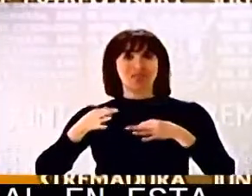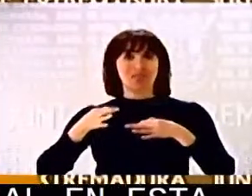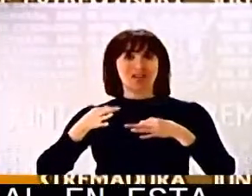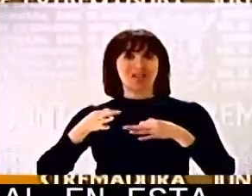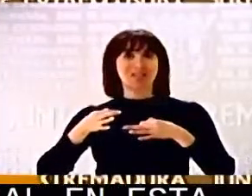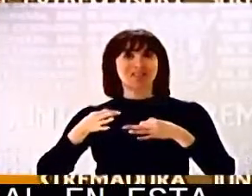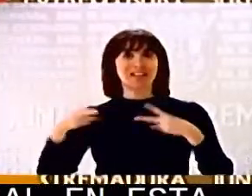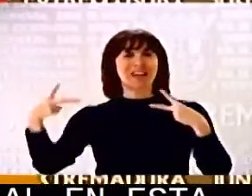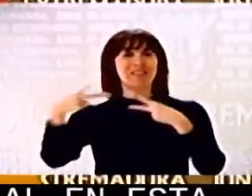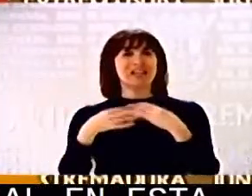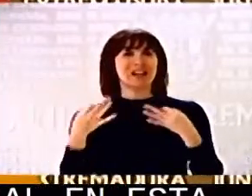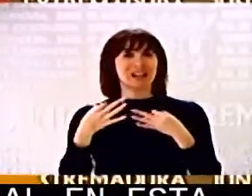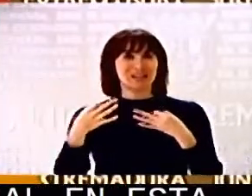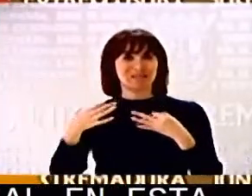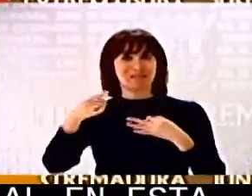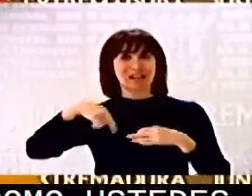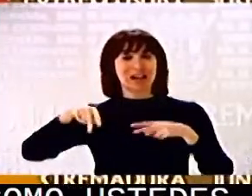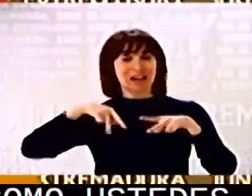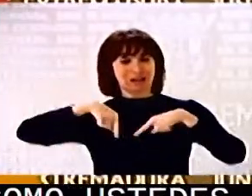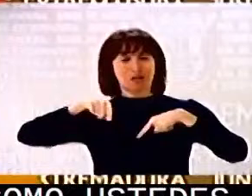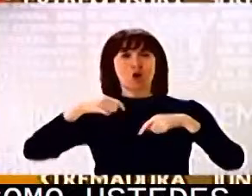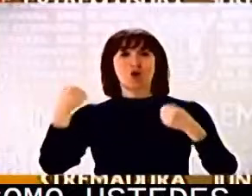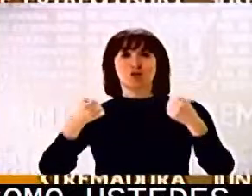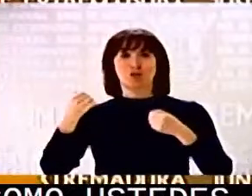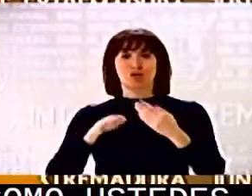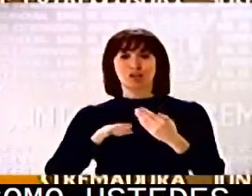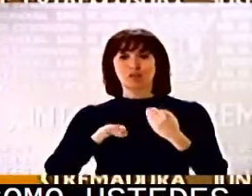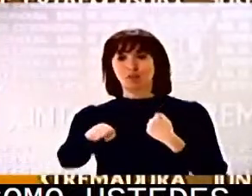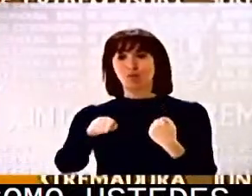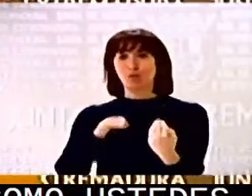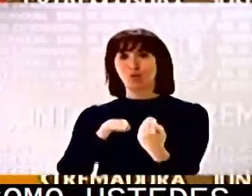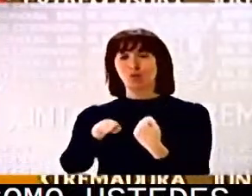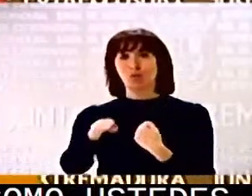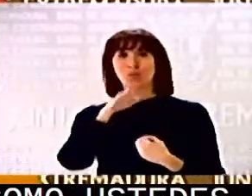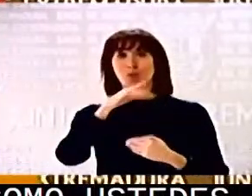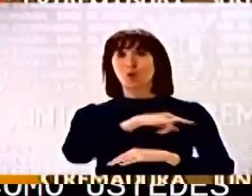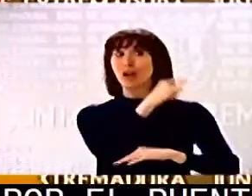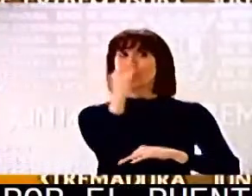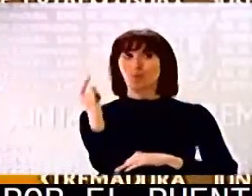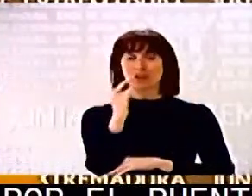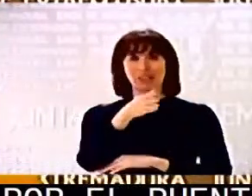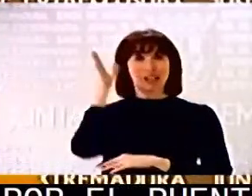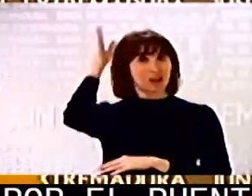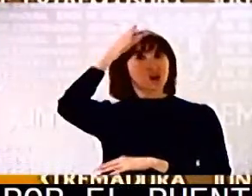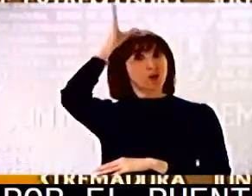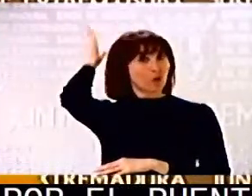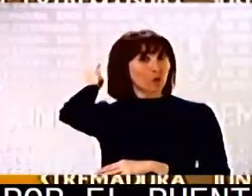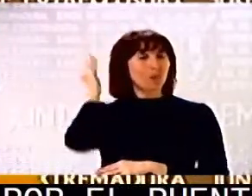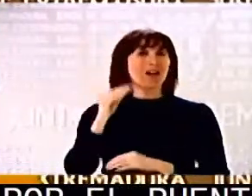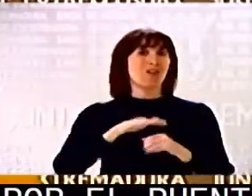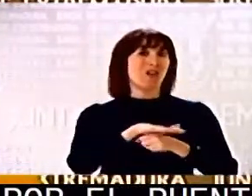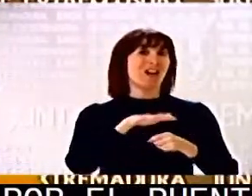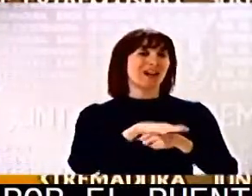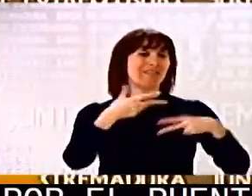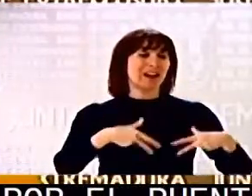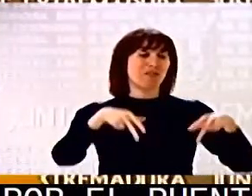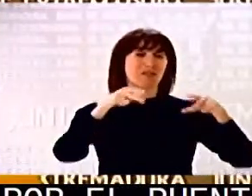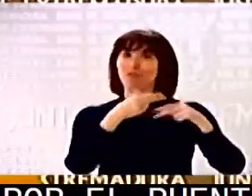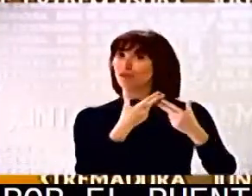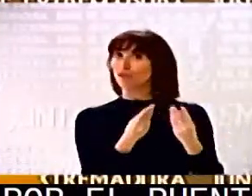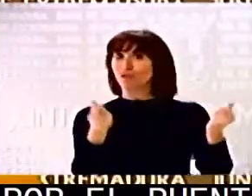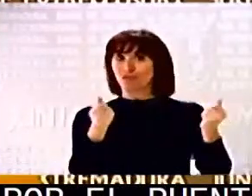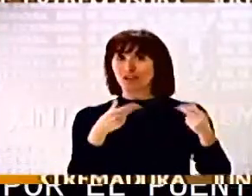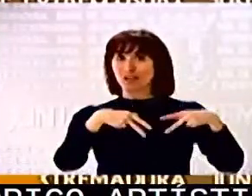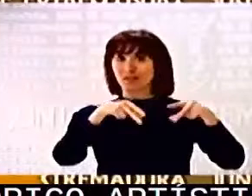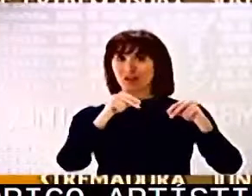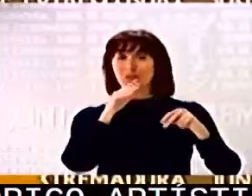evitar que el tráfico, como ustedes saben, de vehículos continúe circulando por el puente romano de Alcántara, un monumento histórico artístico